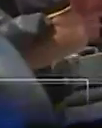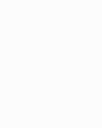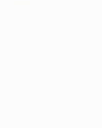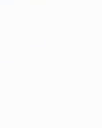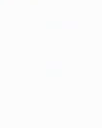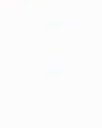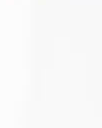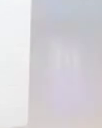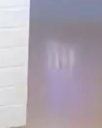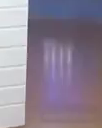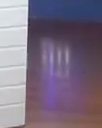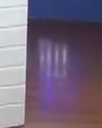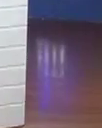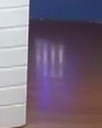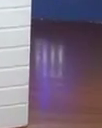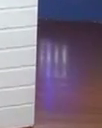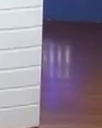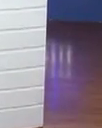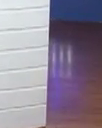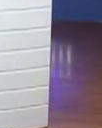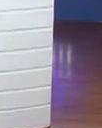sísmicas.